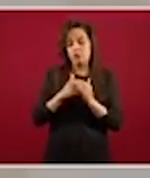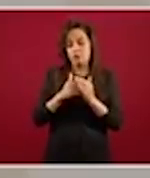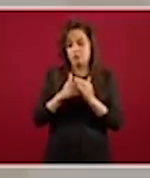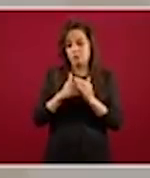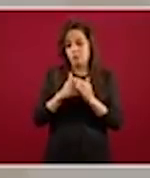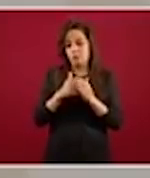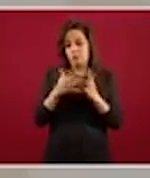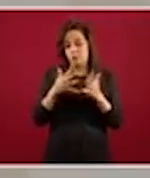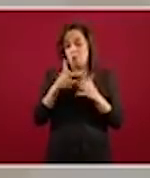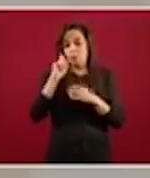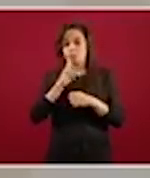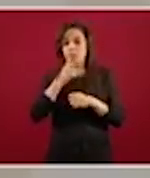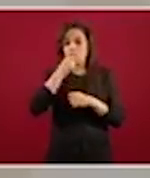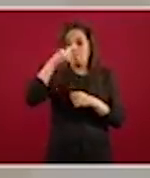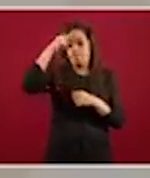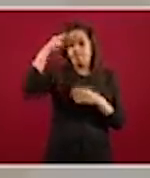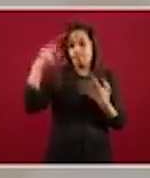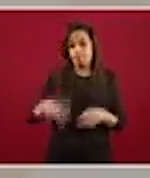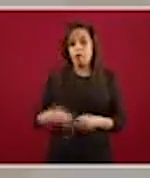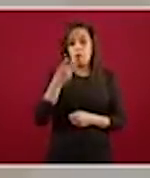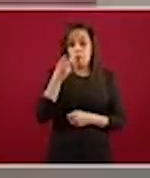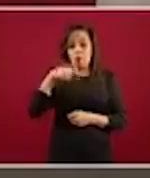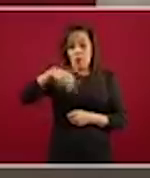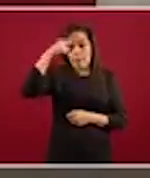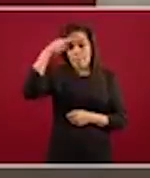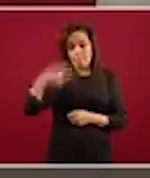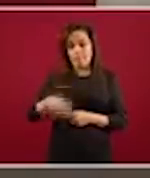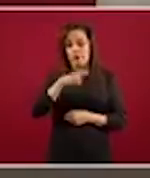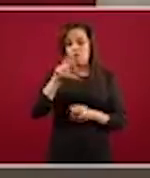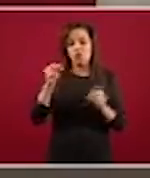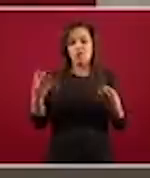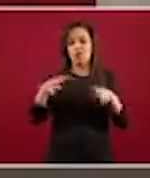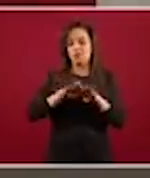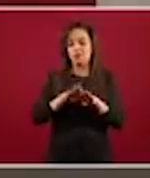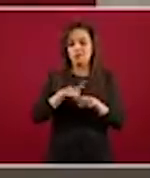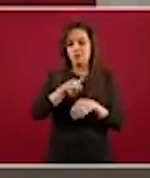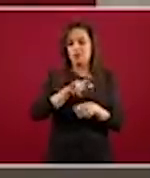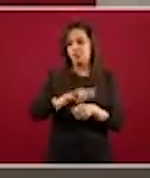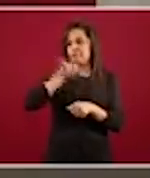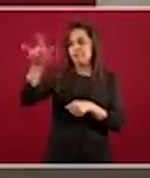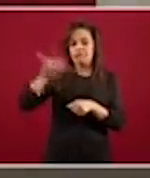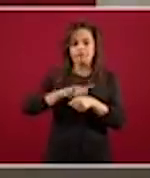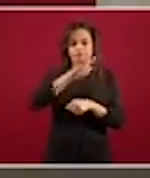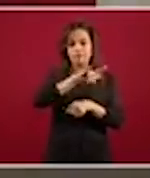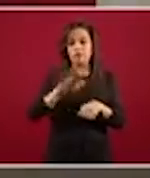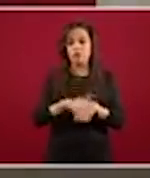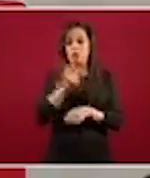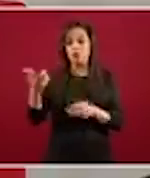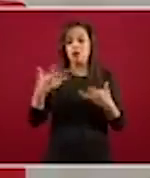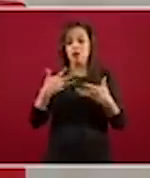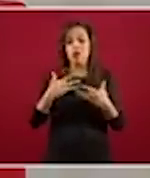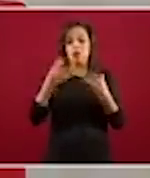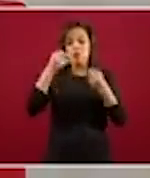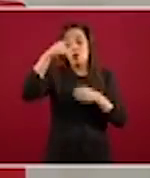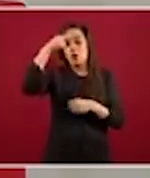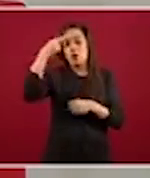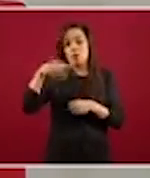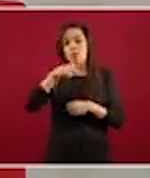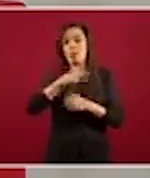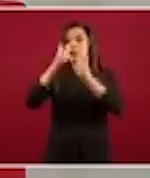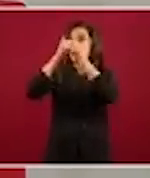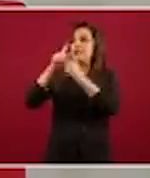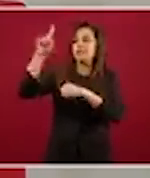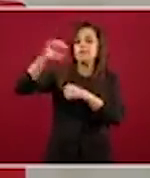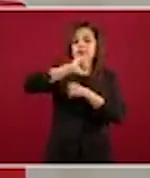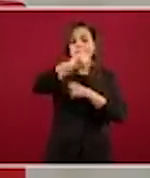logrado. Esa es otra de las razones por las cuales México no suspendió vuelos de manera unilateral. Si hubieran quedado los mexicanos varados en Europa y en